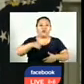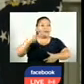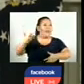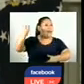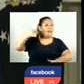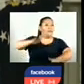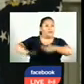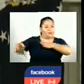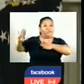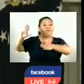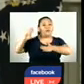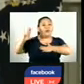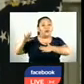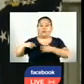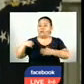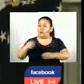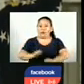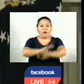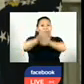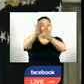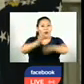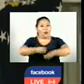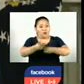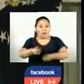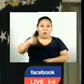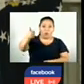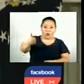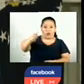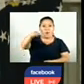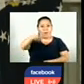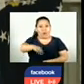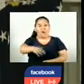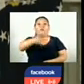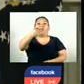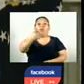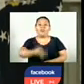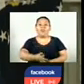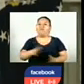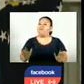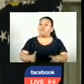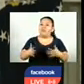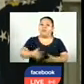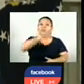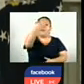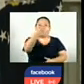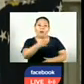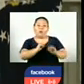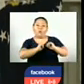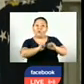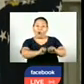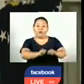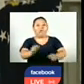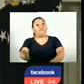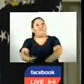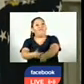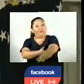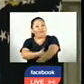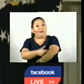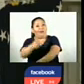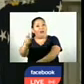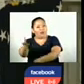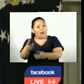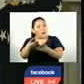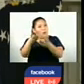principio les hablaré siempre claro lo bueno lo malo y la verdad y la verdad es que las muertes y las hospitalizaciones se han